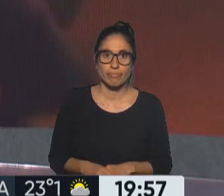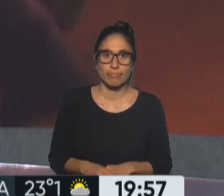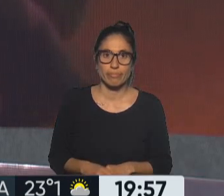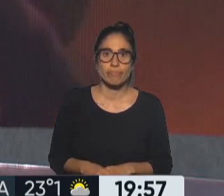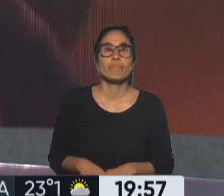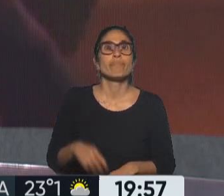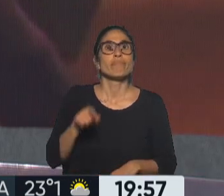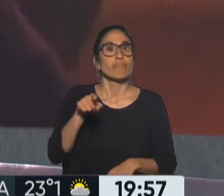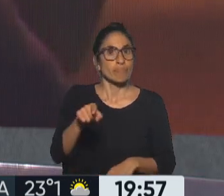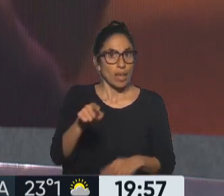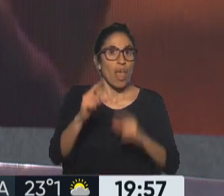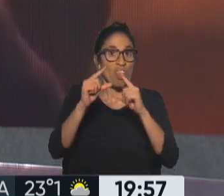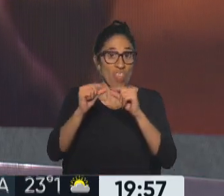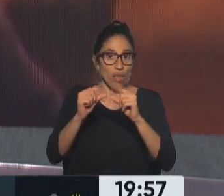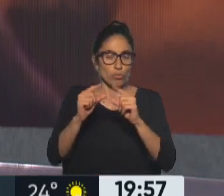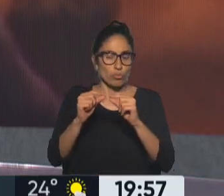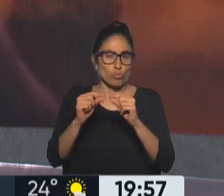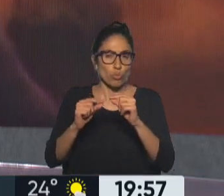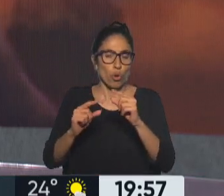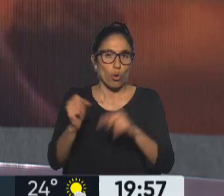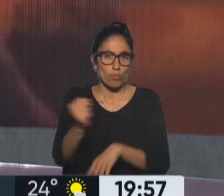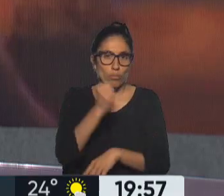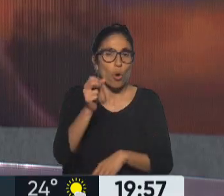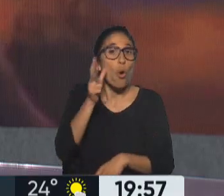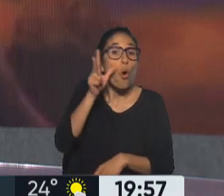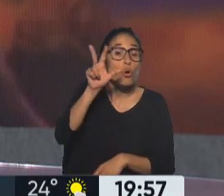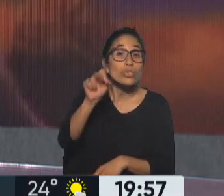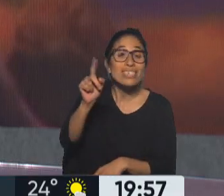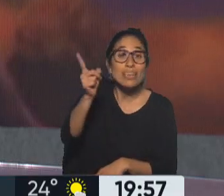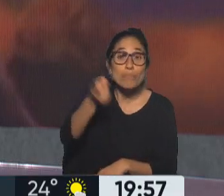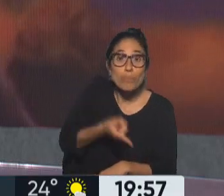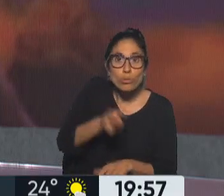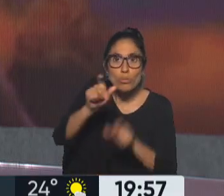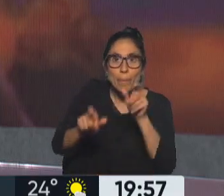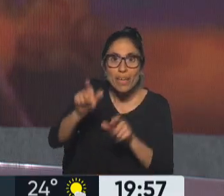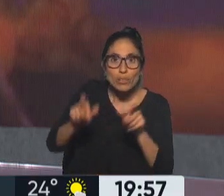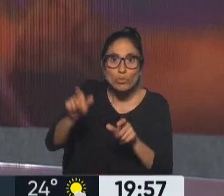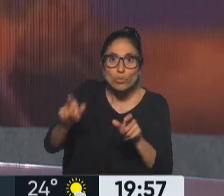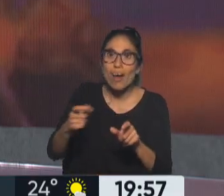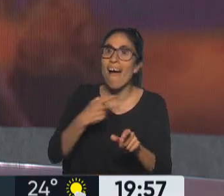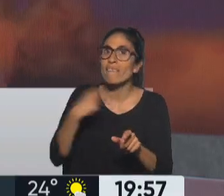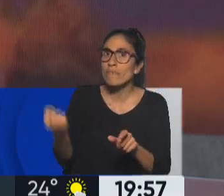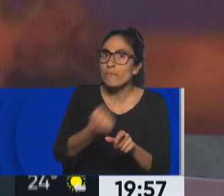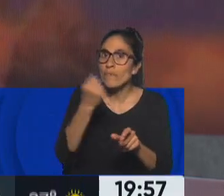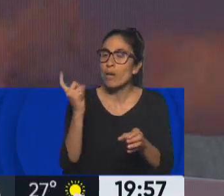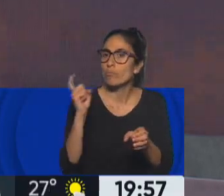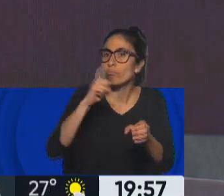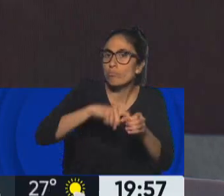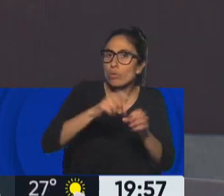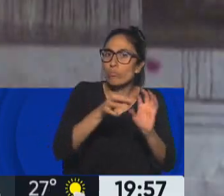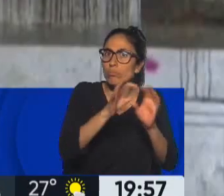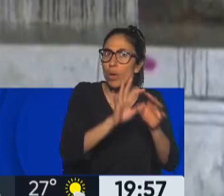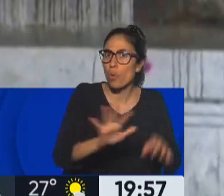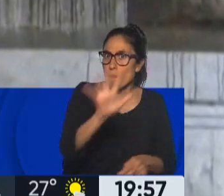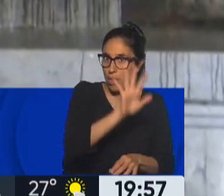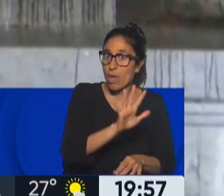Allí tenemos este dato fundamental, clave en toda esta historia. El 80% apoya el ingreso a la Unión Europea. Leticia, me quedo con ese dato. Sí,